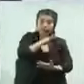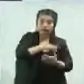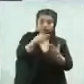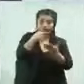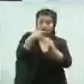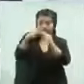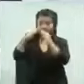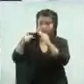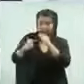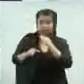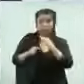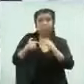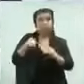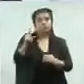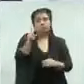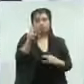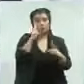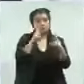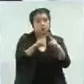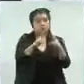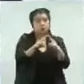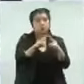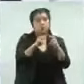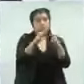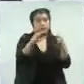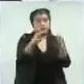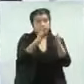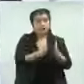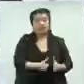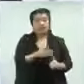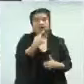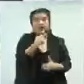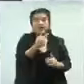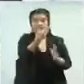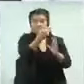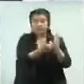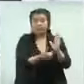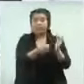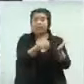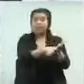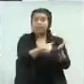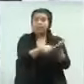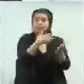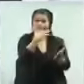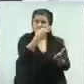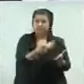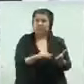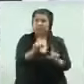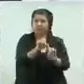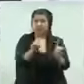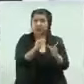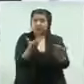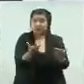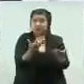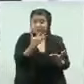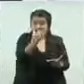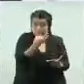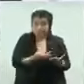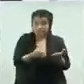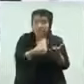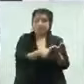yo desconozco, ahí la sacó un periodista, desconozco si la carta es verdadera o no, pero de ser